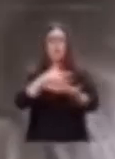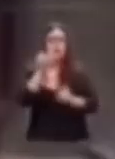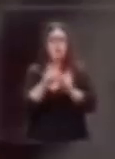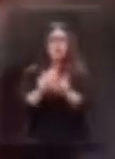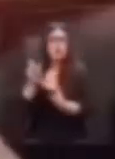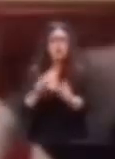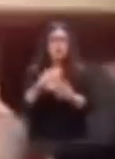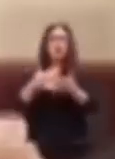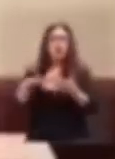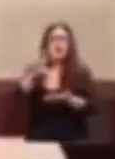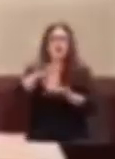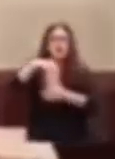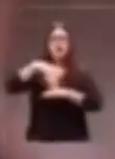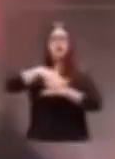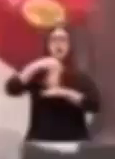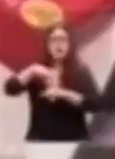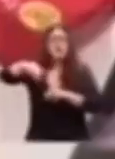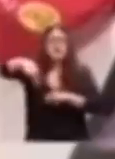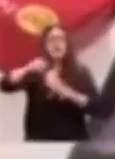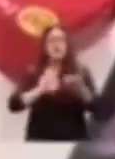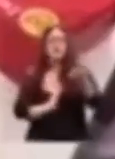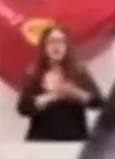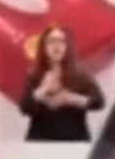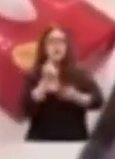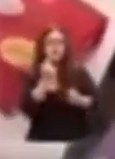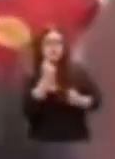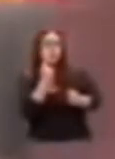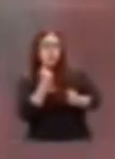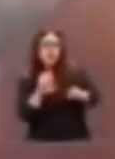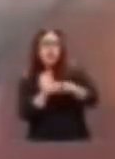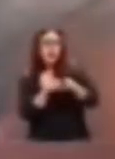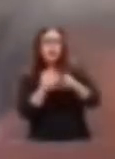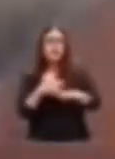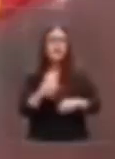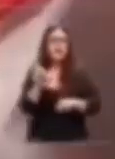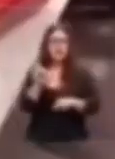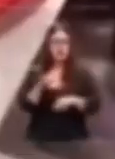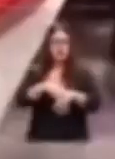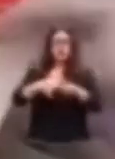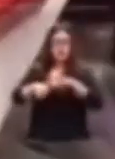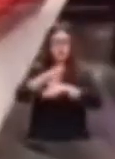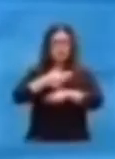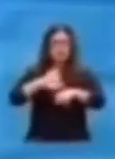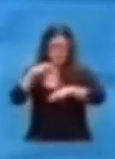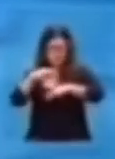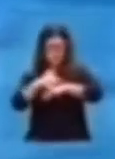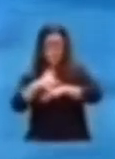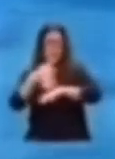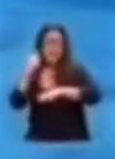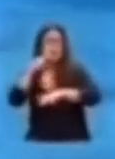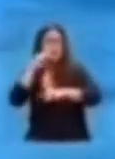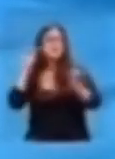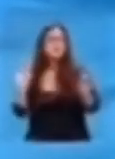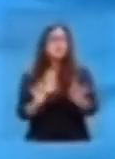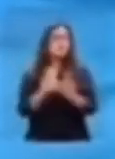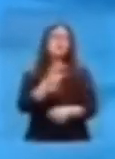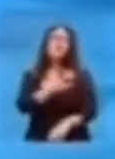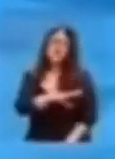mil personas en suecia país donde ya comenzaron las pruebas para aportar el pasaporte sanitario bajo la piel pero eso es una posibilidad